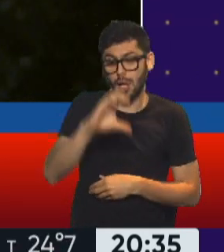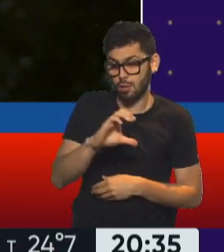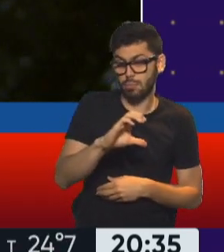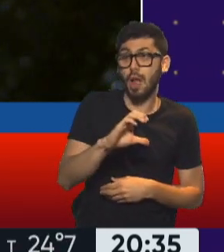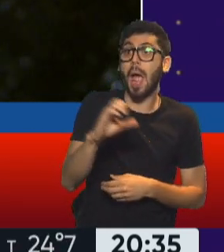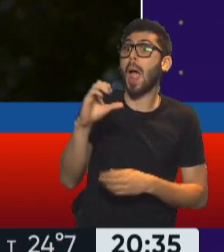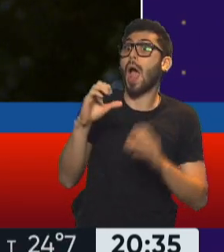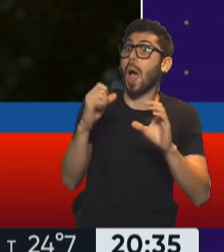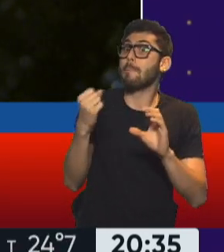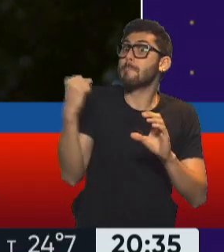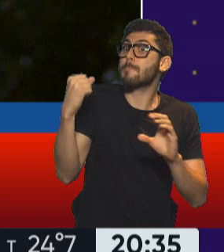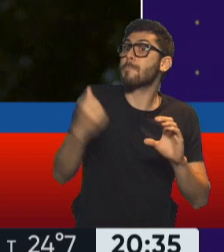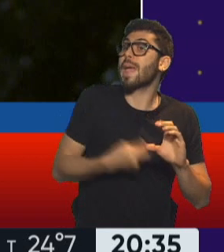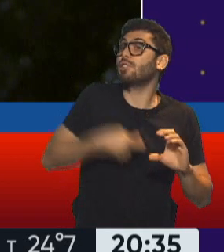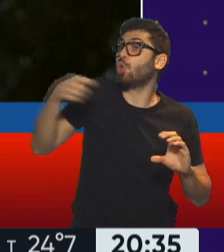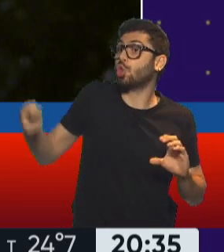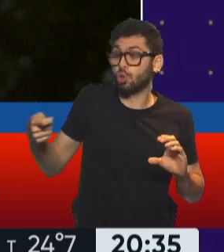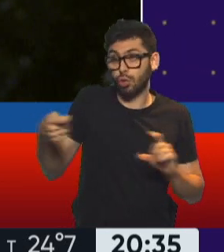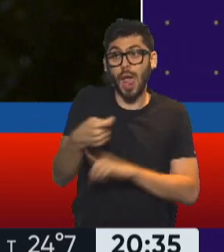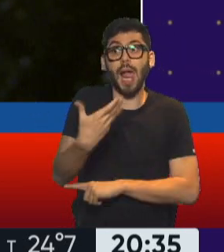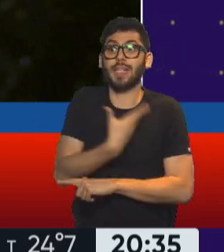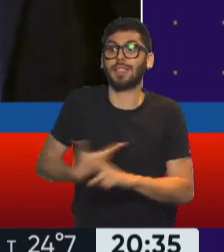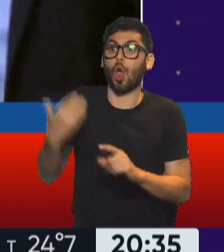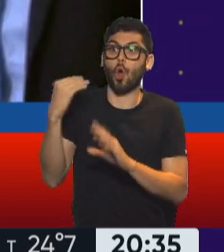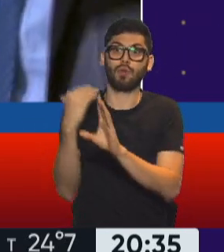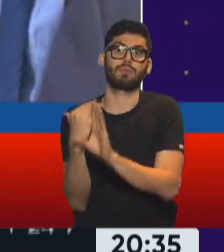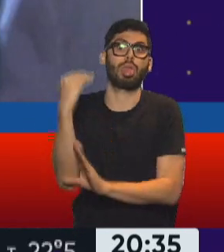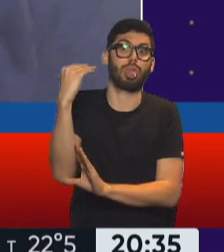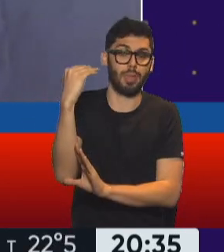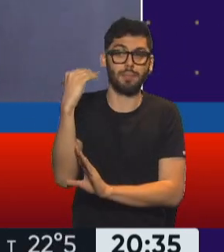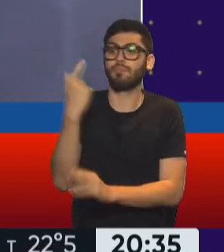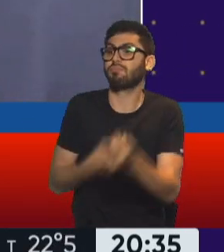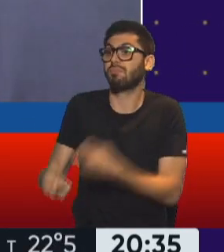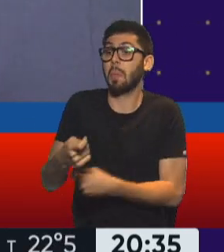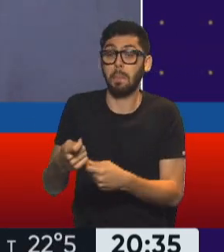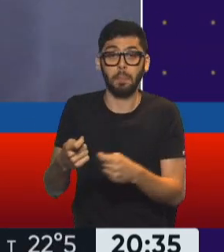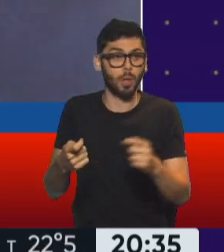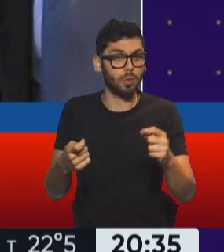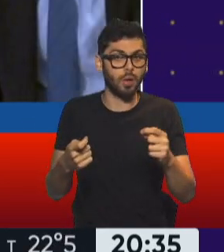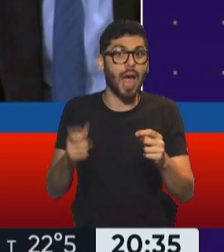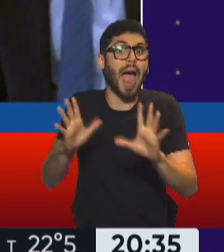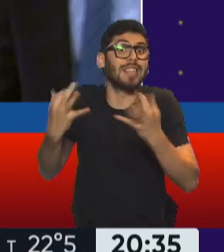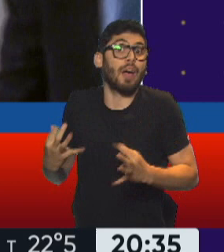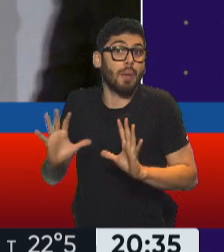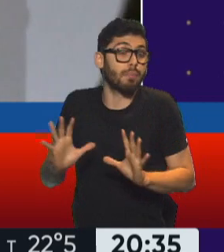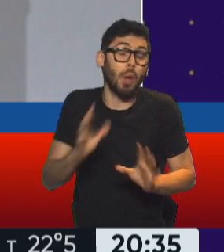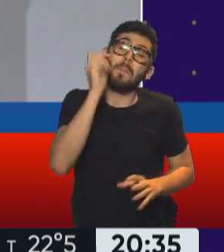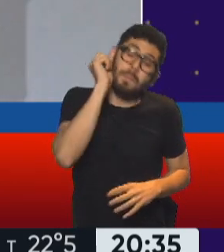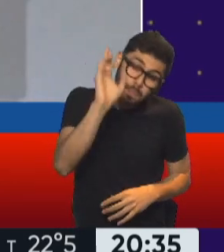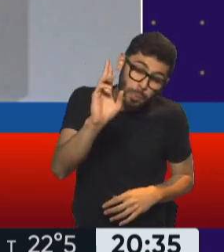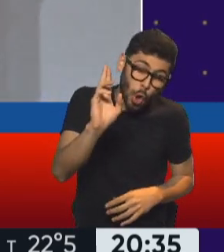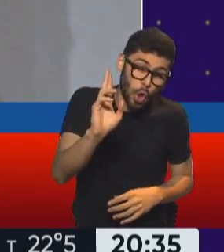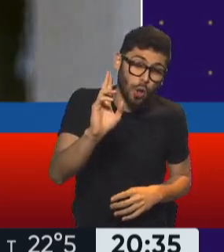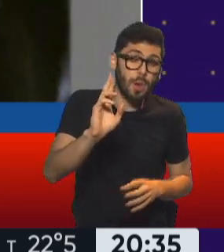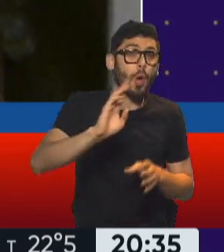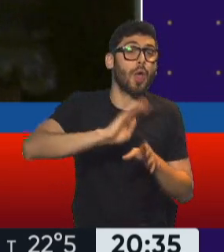pesos. Y el Estado financia su déficit y esos pesos circulan en la economía. Pero no, y peor que la deuda con el